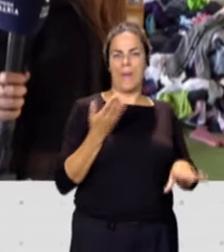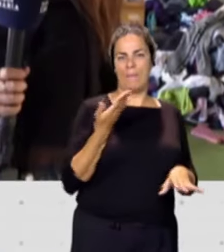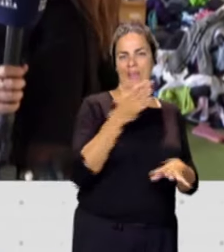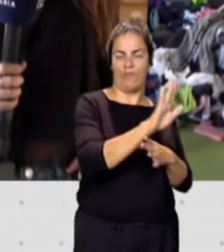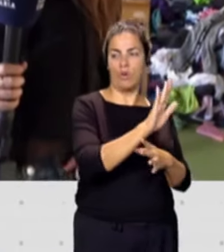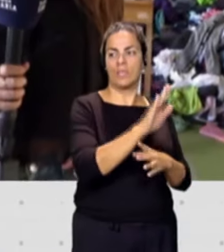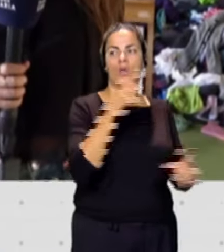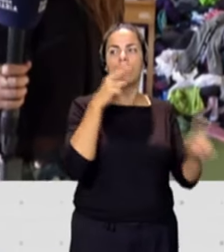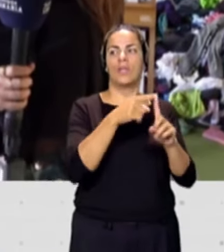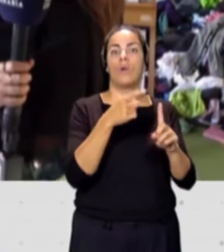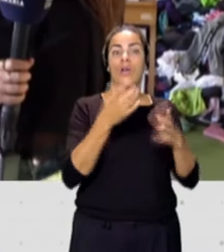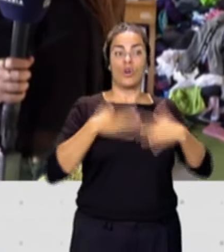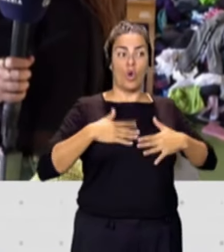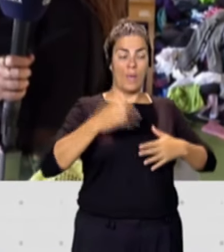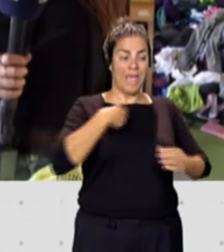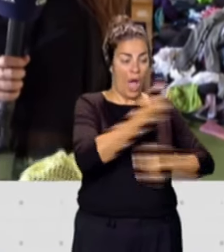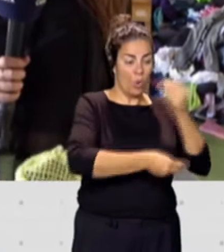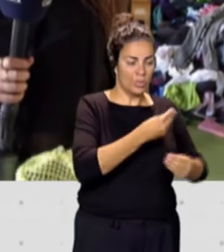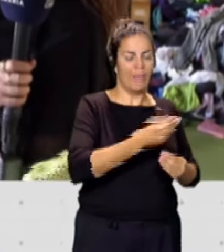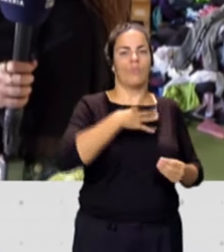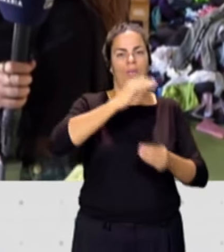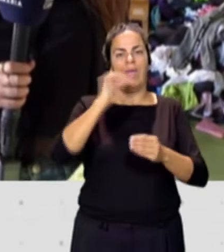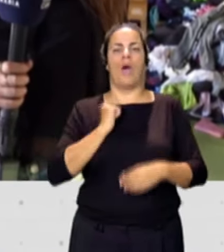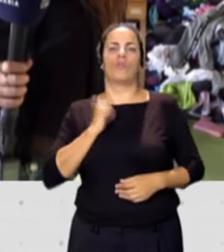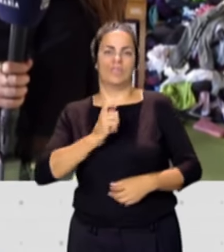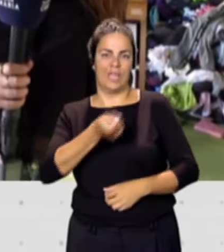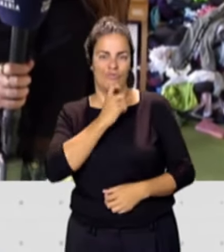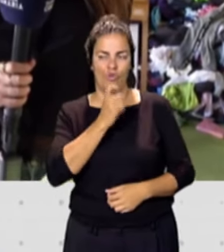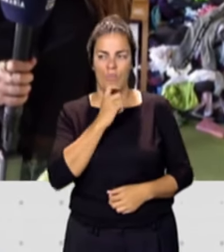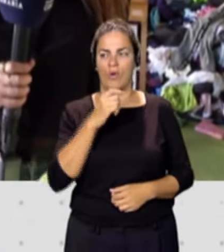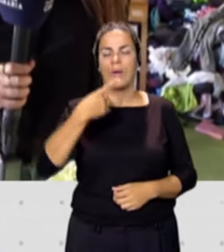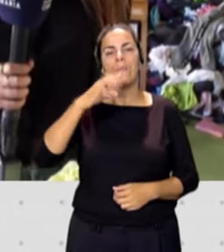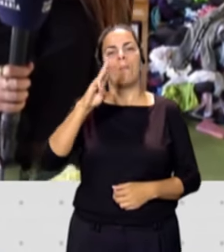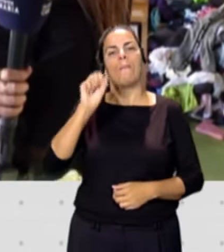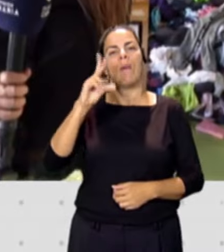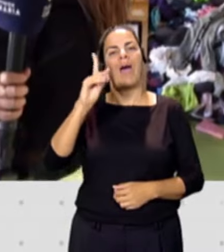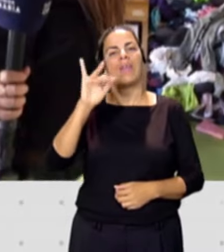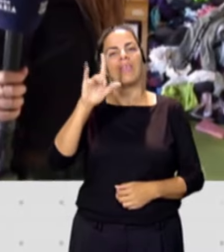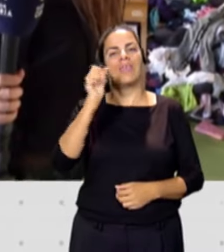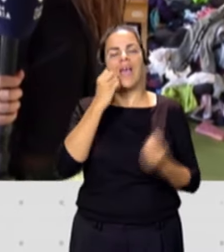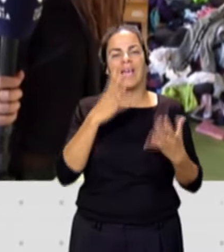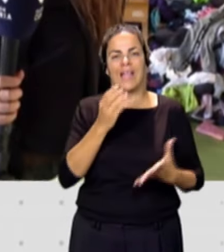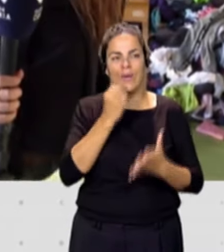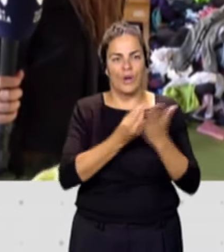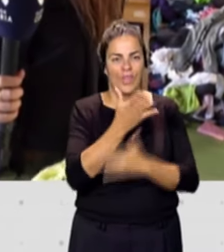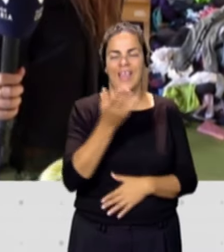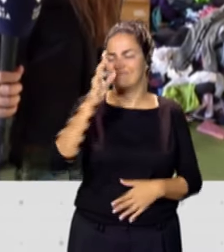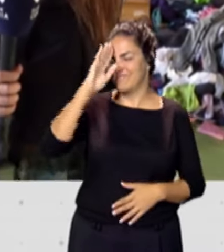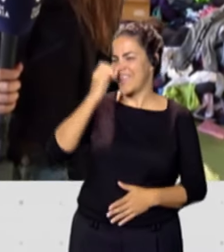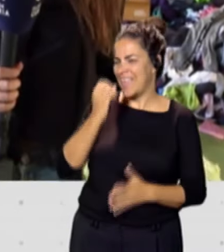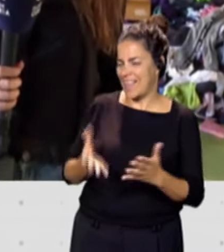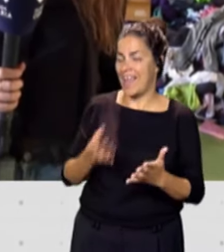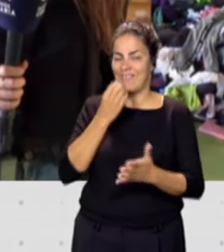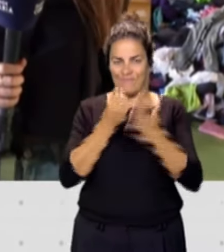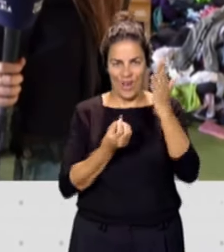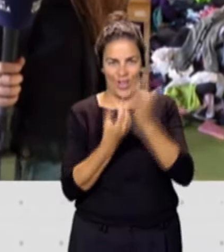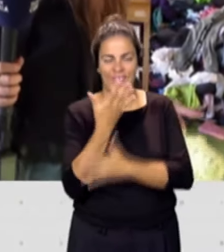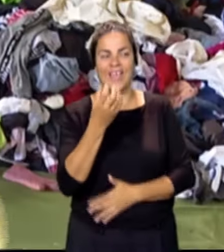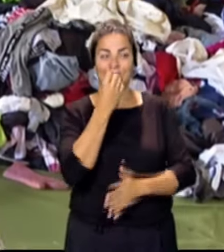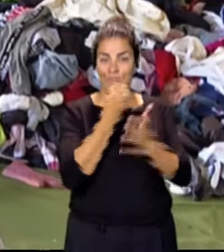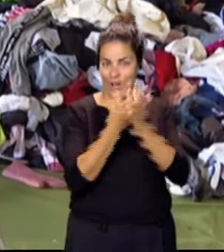ropa usada Gema Padilla qué tal Muy buenos días qué tal estival Muy buenos días Buenos días